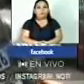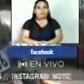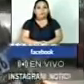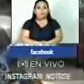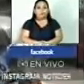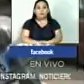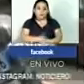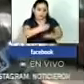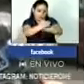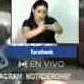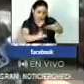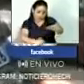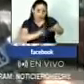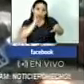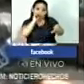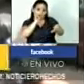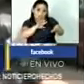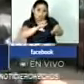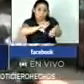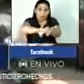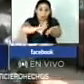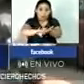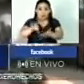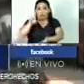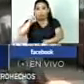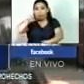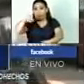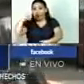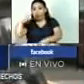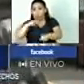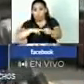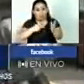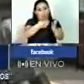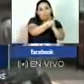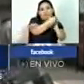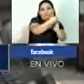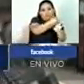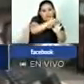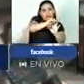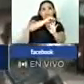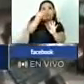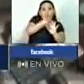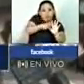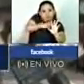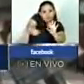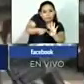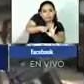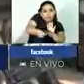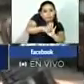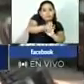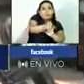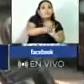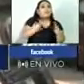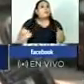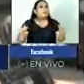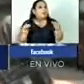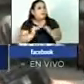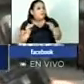Y se les impuso una fianza de mil dólares a cada uno de ellos y también estimó conveniente